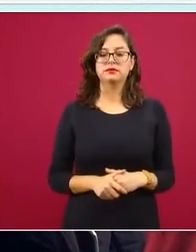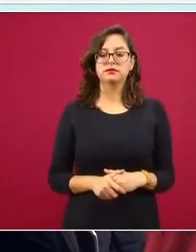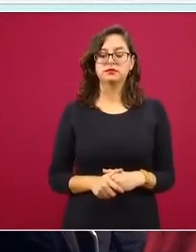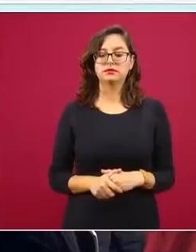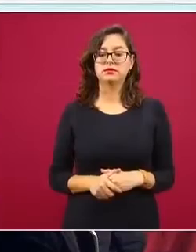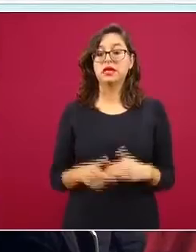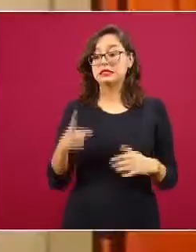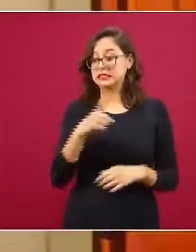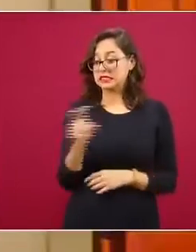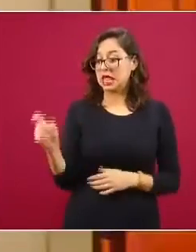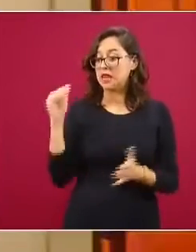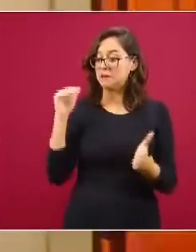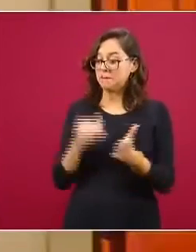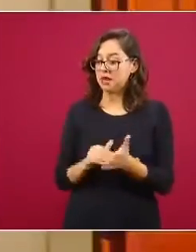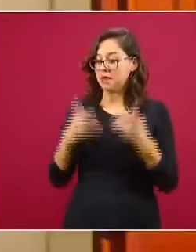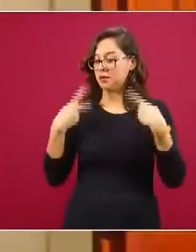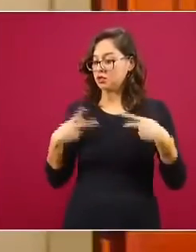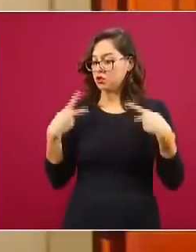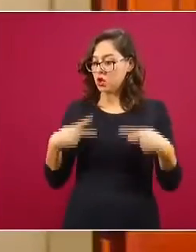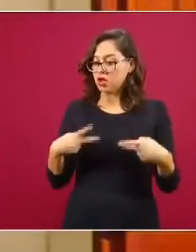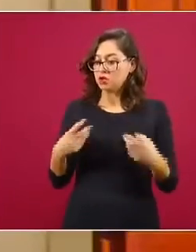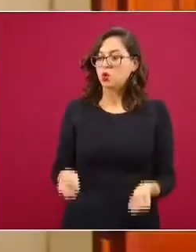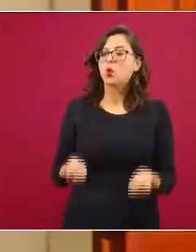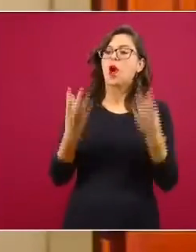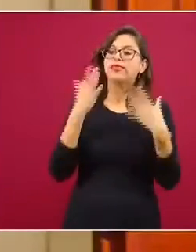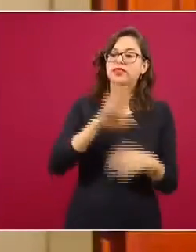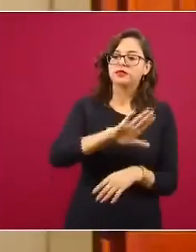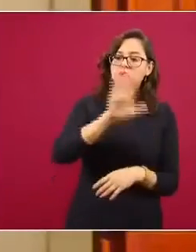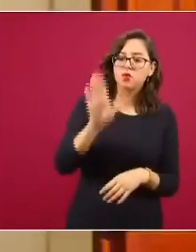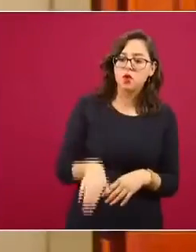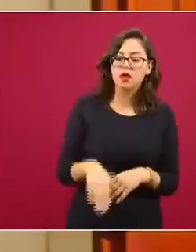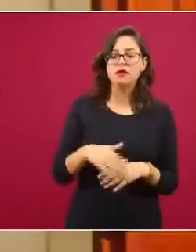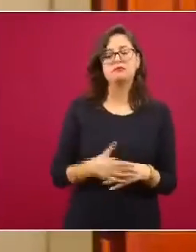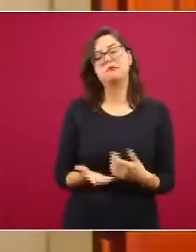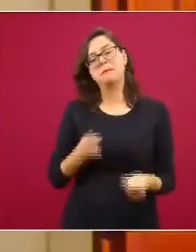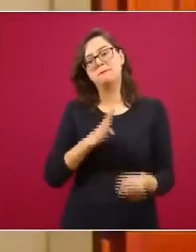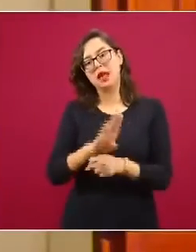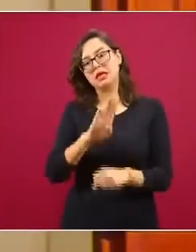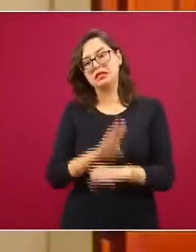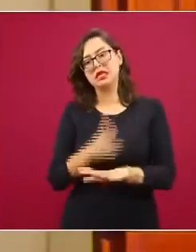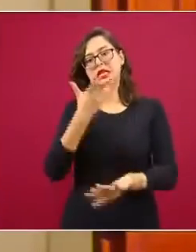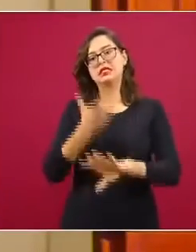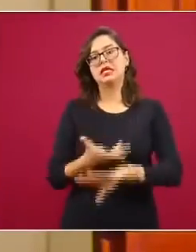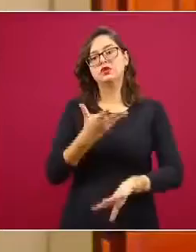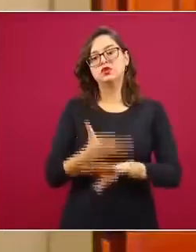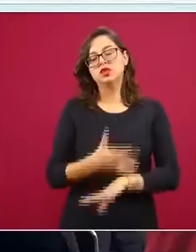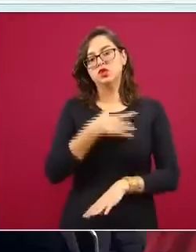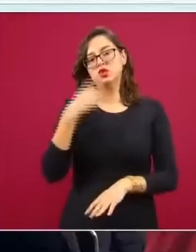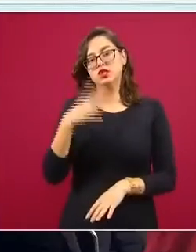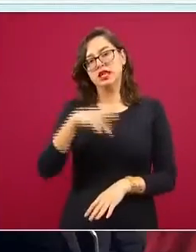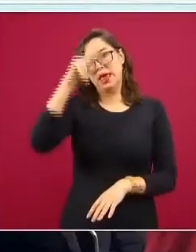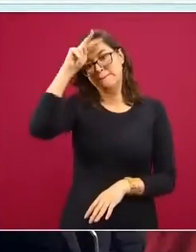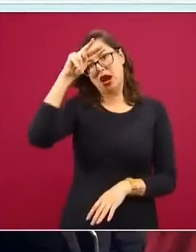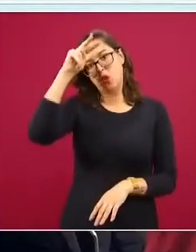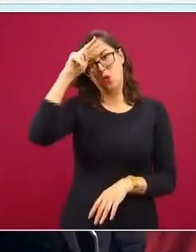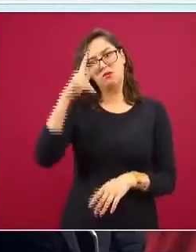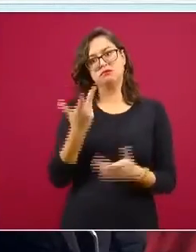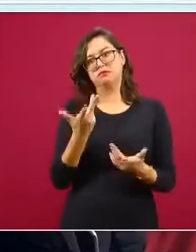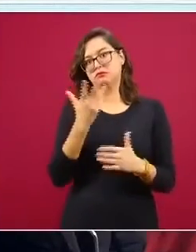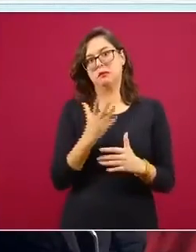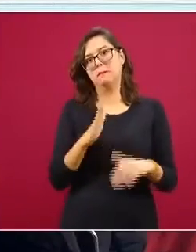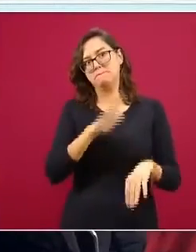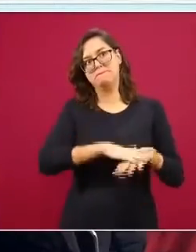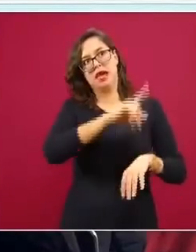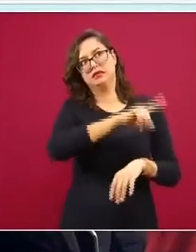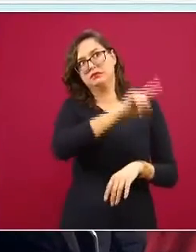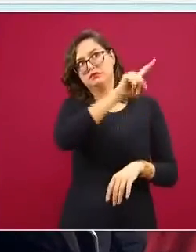de defunciones por cada 100.000 habitantes, y por arriba de nosotros se encuentran Brasil, Estados Unidos, Chile y Perú, ¿no? Digo, tampoco esto es